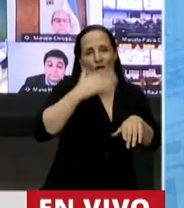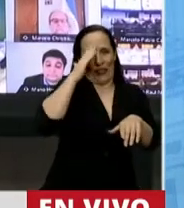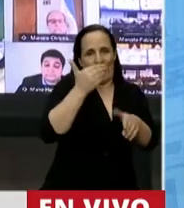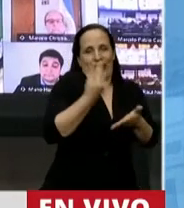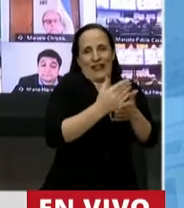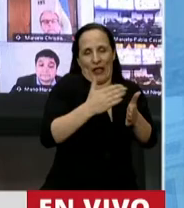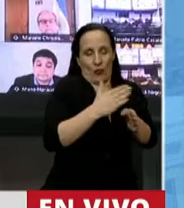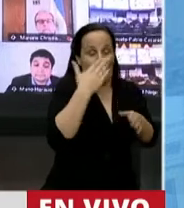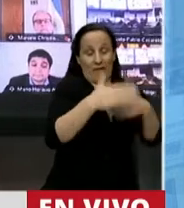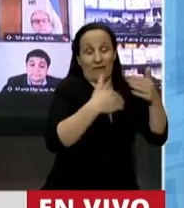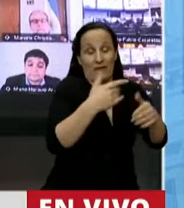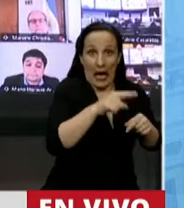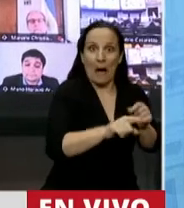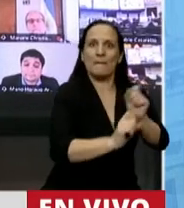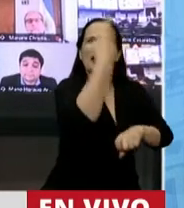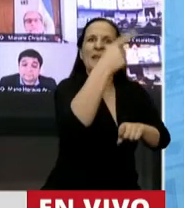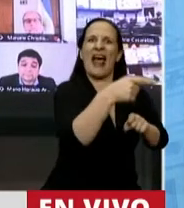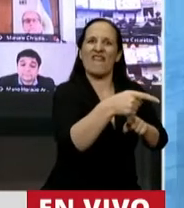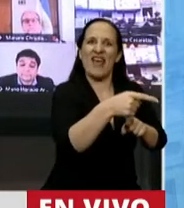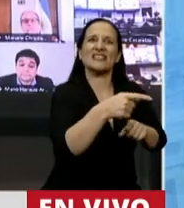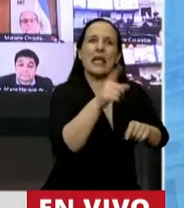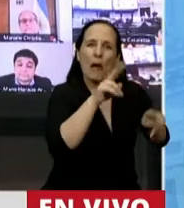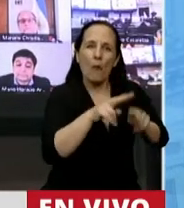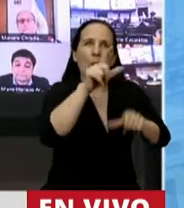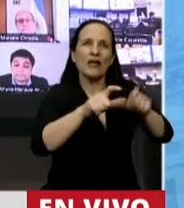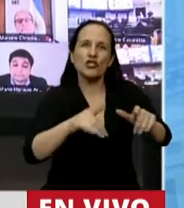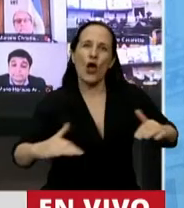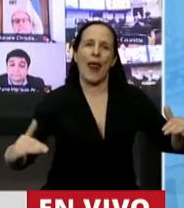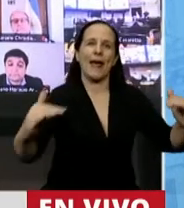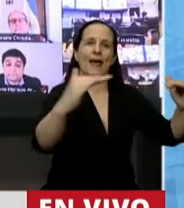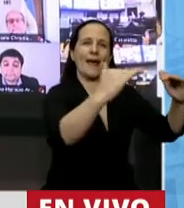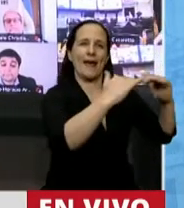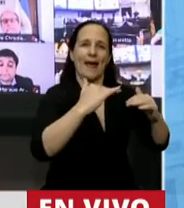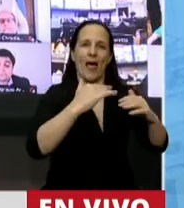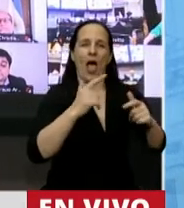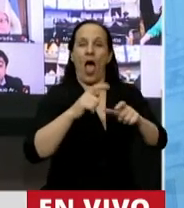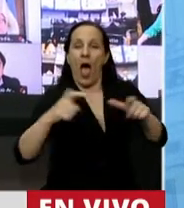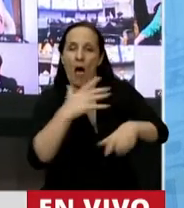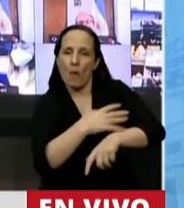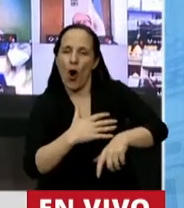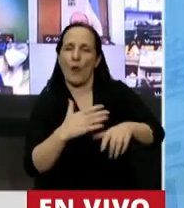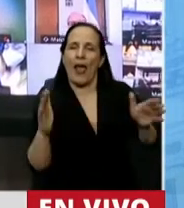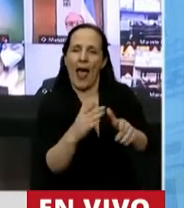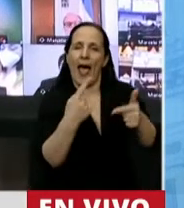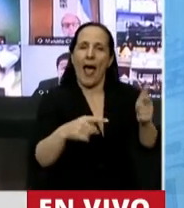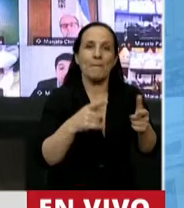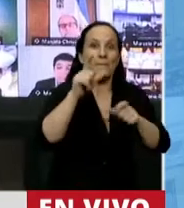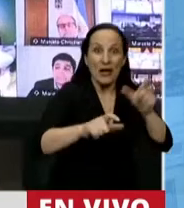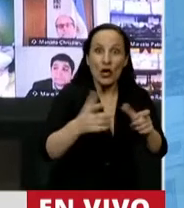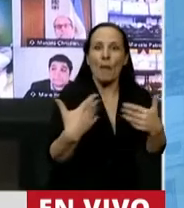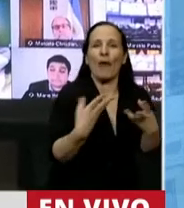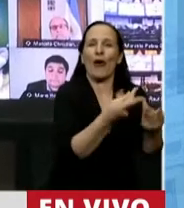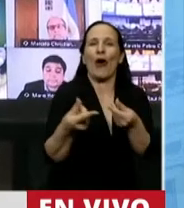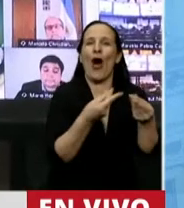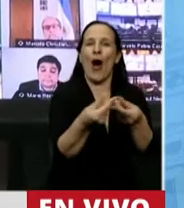estábamos construyendo una sociedad con menos desigualdad, menos pobreza, menos desocupación, con más consumo y más